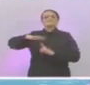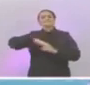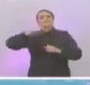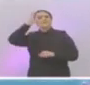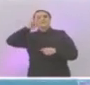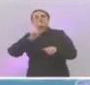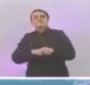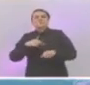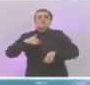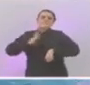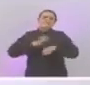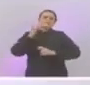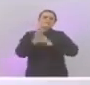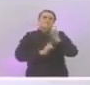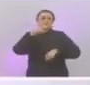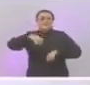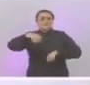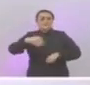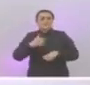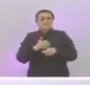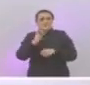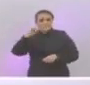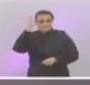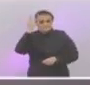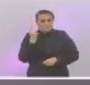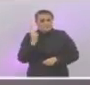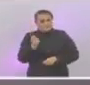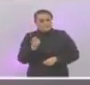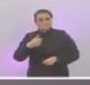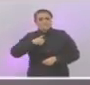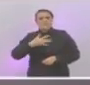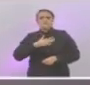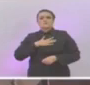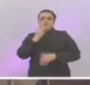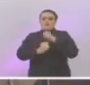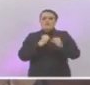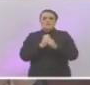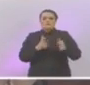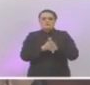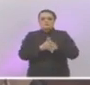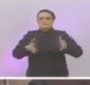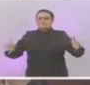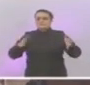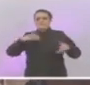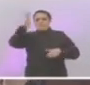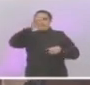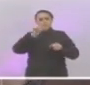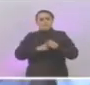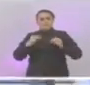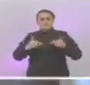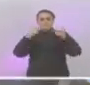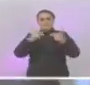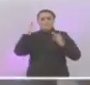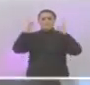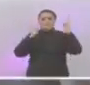cultura y más deporte en San Luis. Con esta convicción, este año ampliamos nuestro patrimonio cultural con el